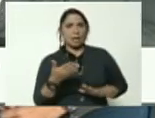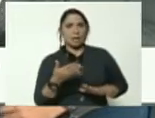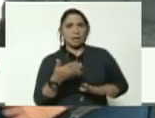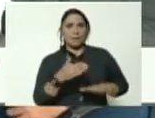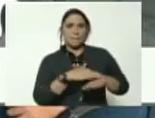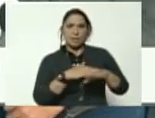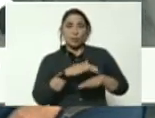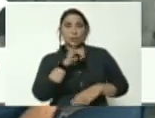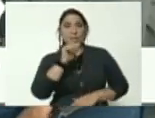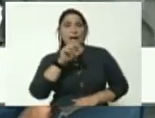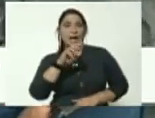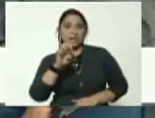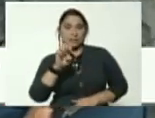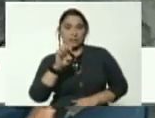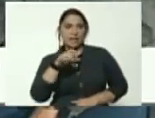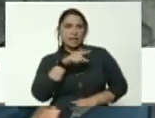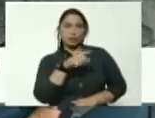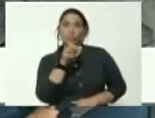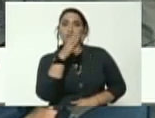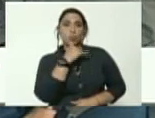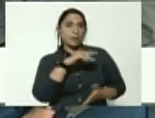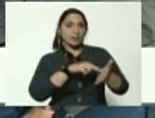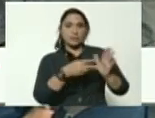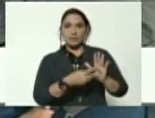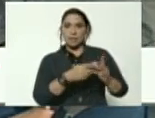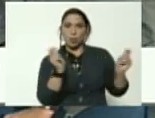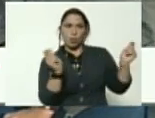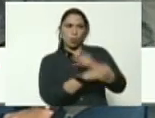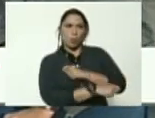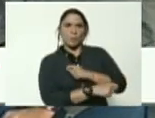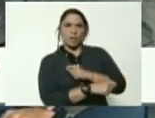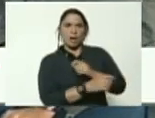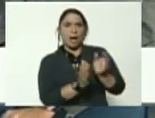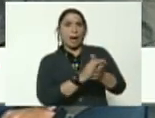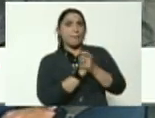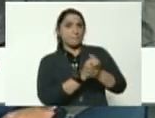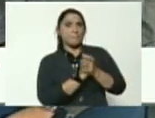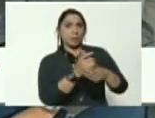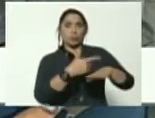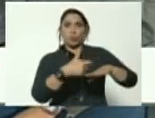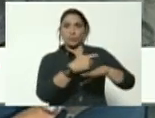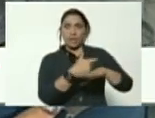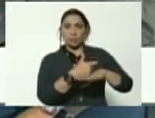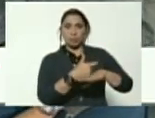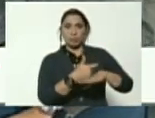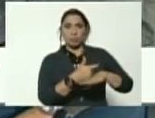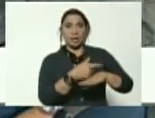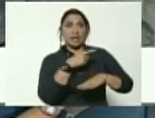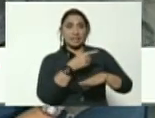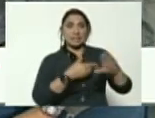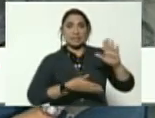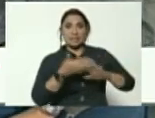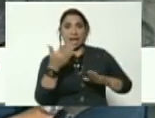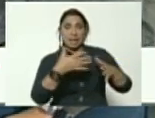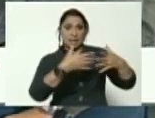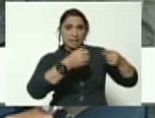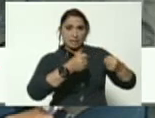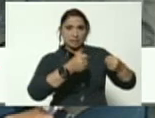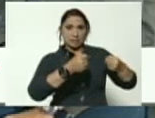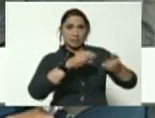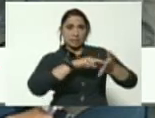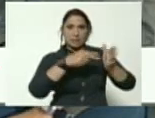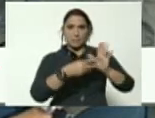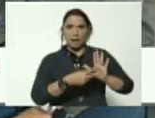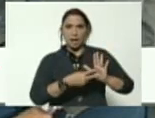de Yare, no, eso no significa que se convirtió pues en amigo del gobierno actual, ni mucho menos. Él sale de Yare, sin embargo